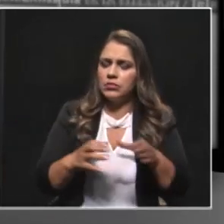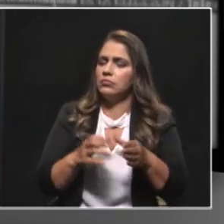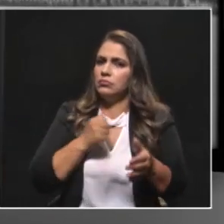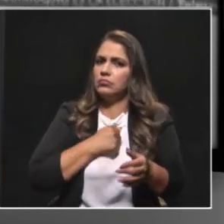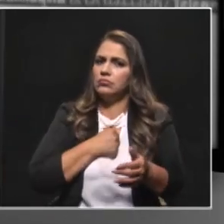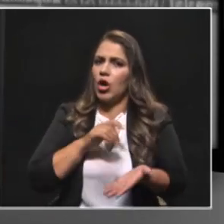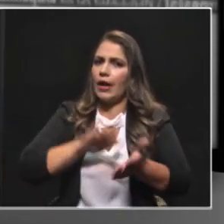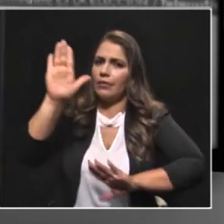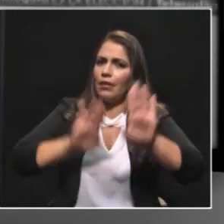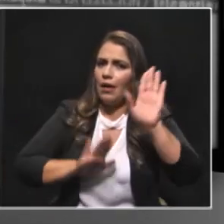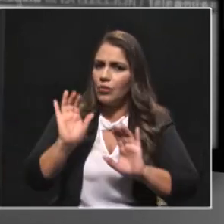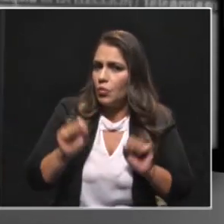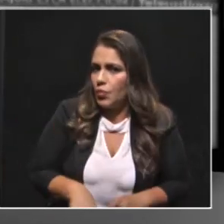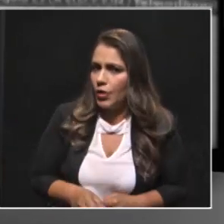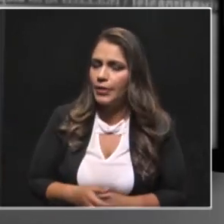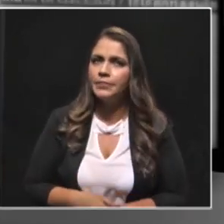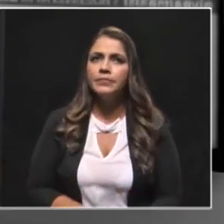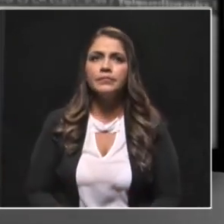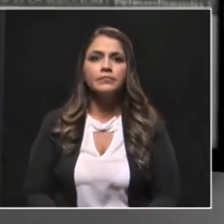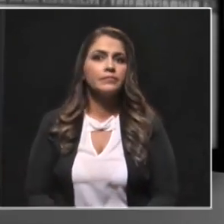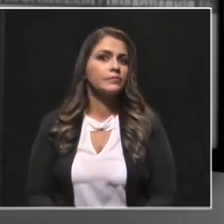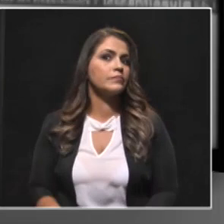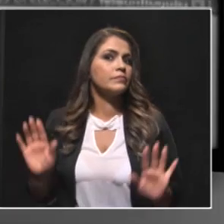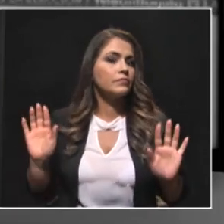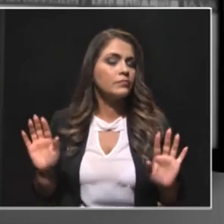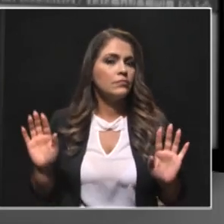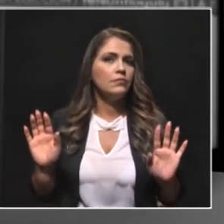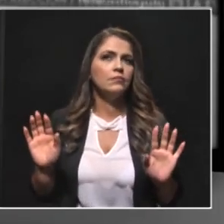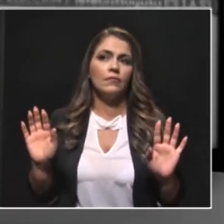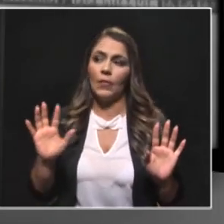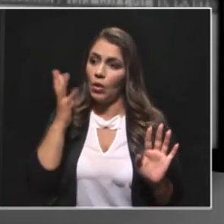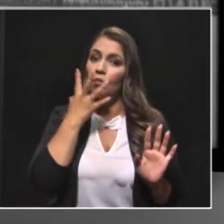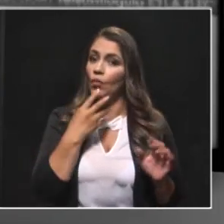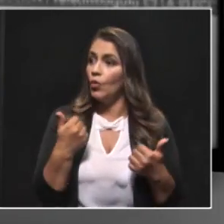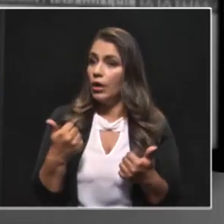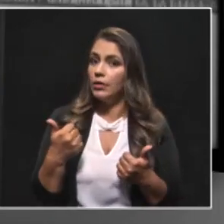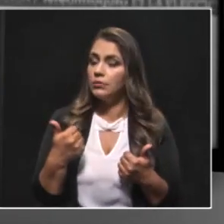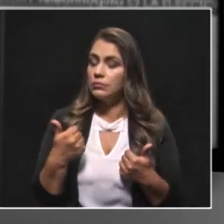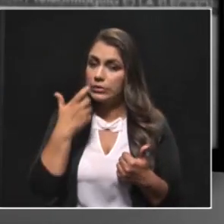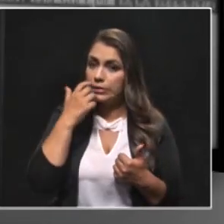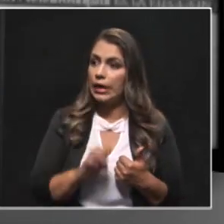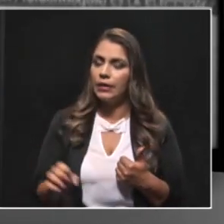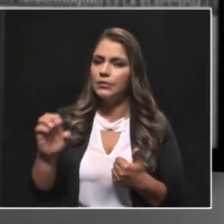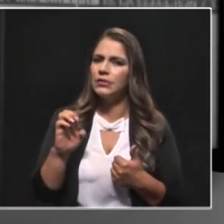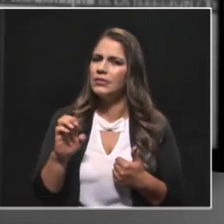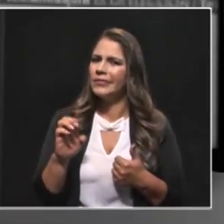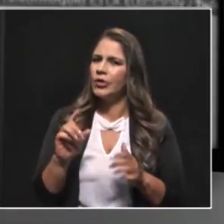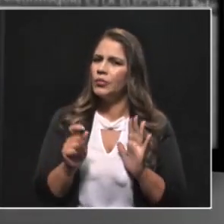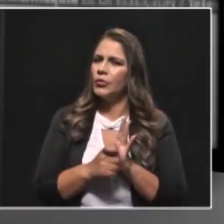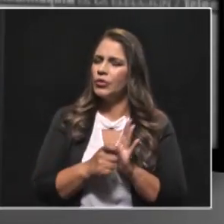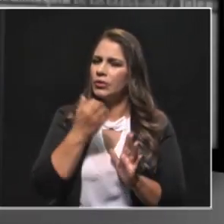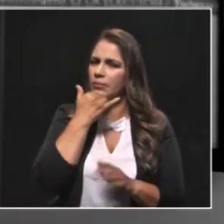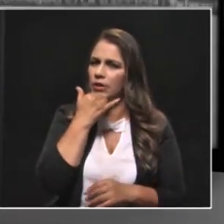Pero entiendo que este espacio, que en teoría suena maravilloso, pues ha encontrado tal vez que se